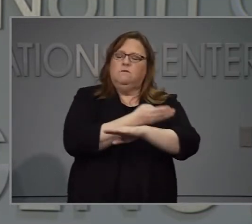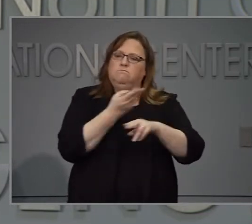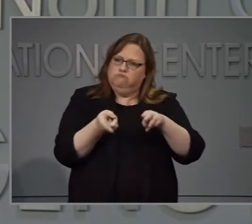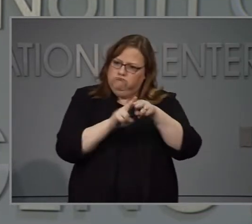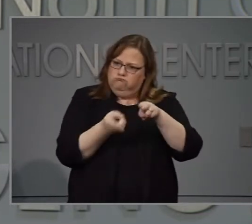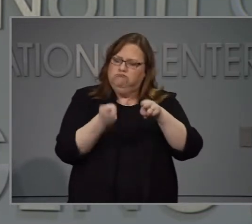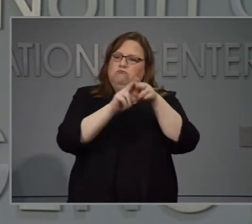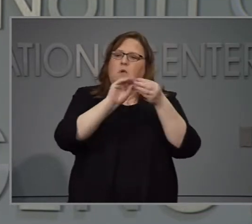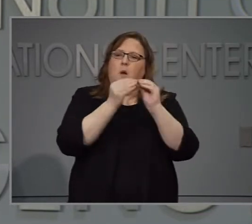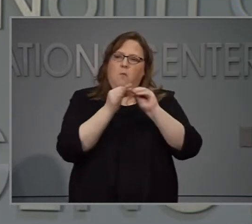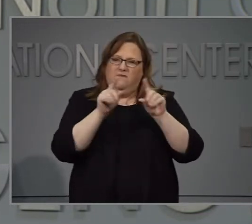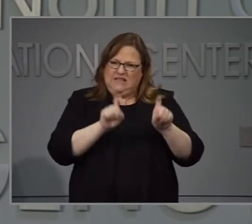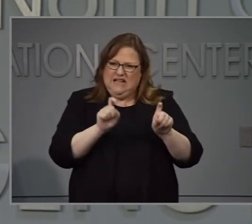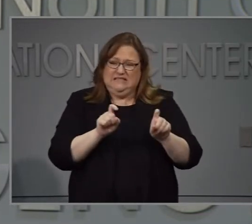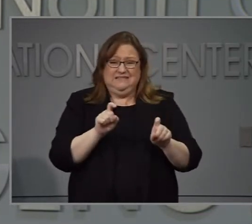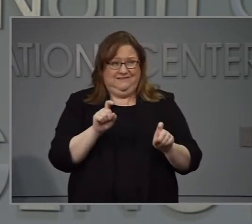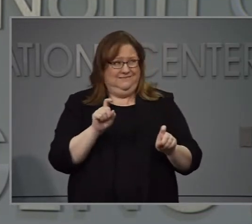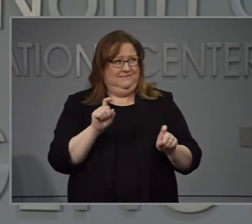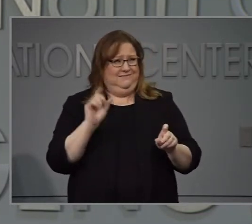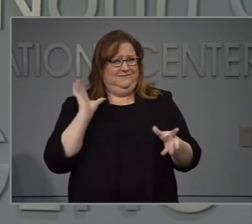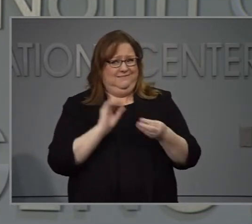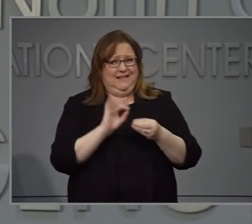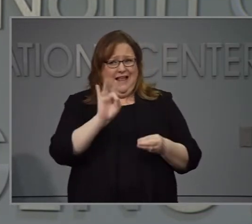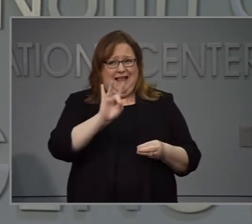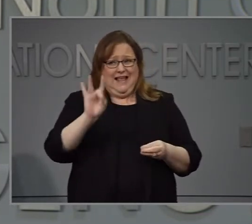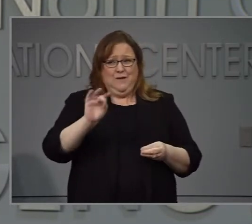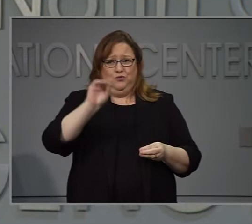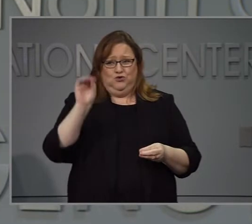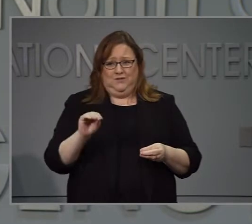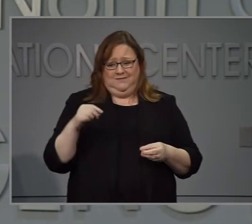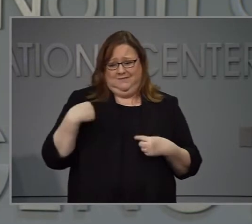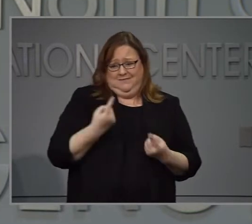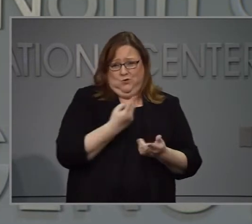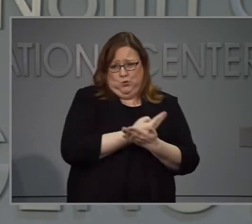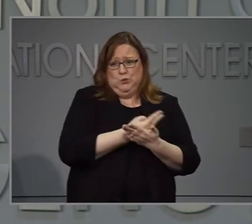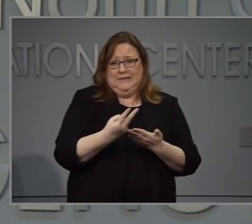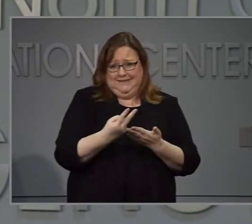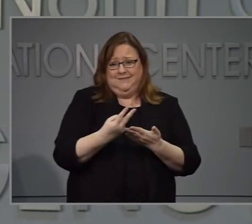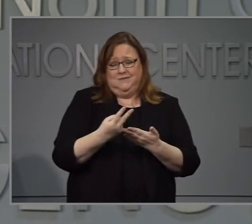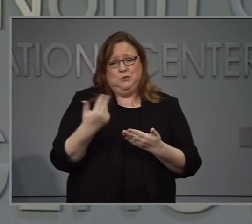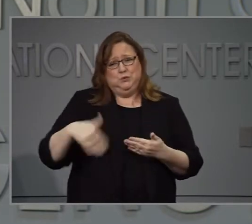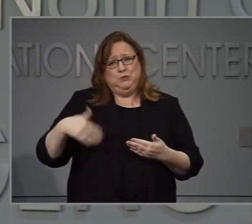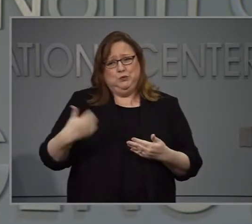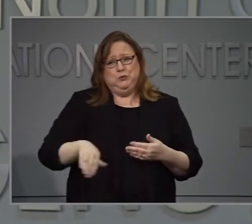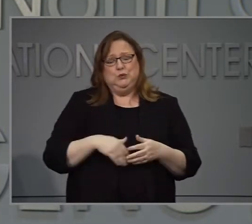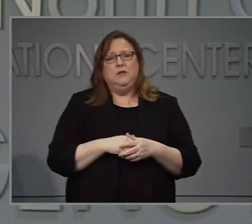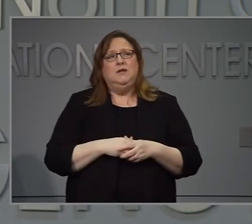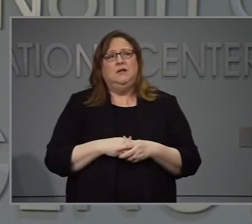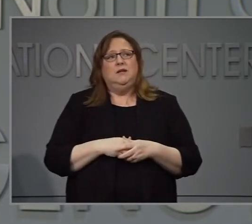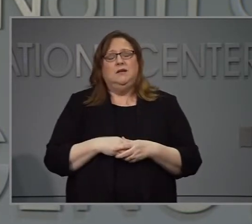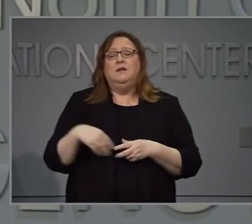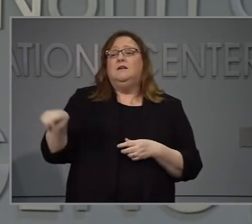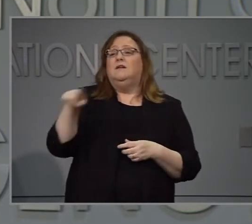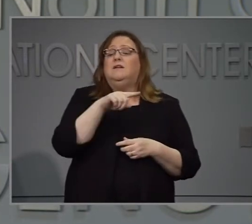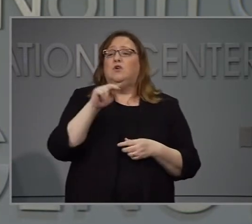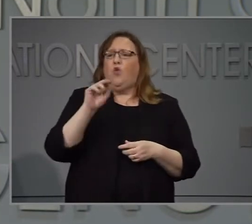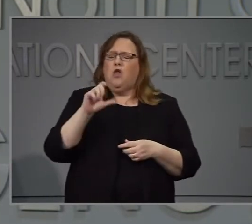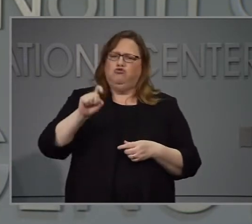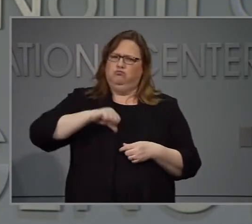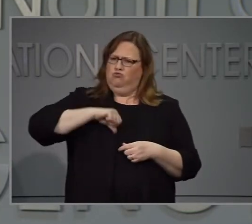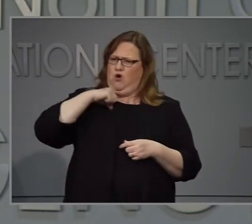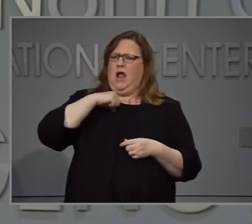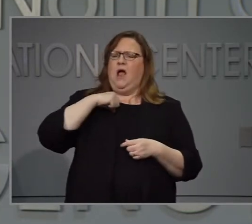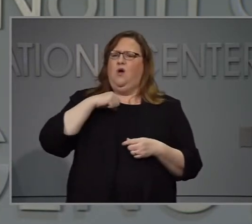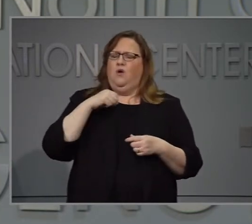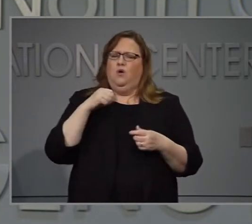significativamente en hemos aumentado las pruebas un 88% en las últimas dos semanas quiero sentirnos